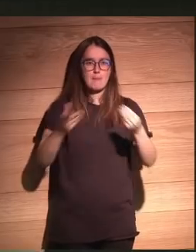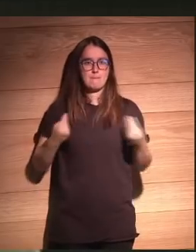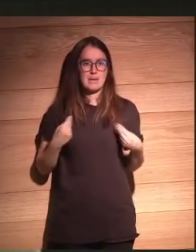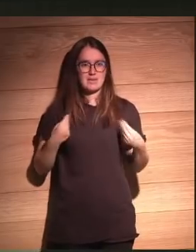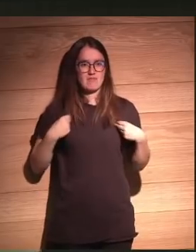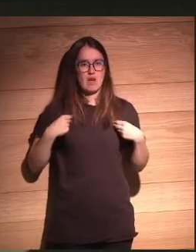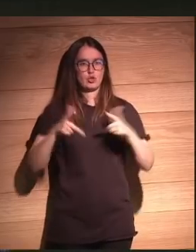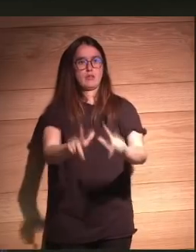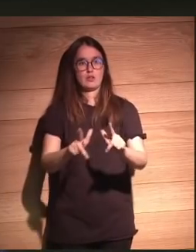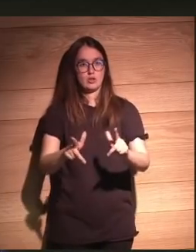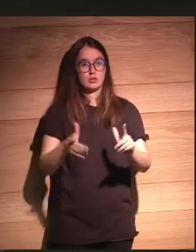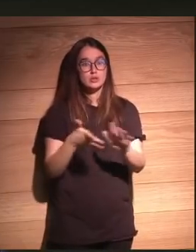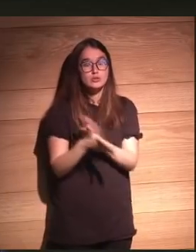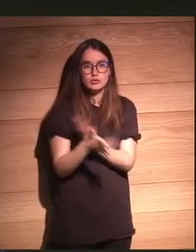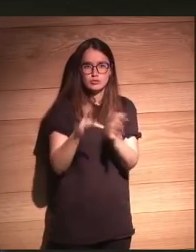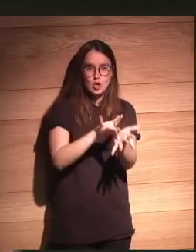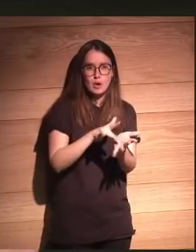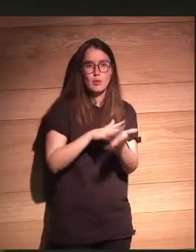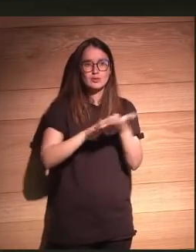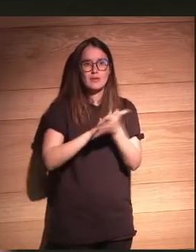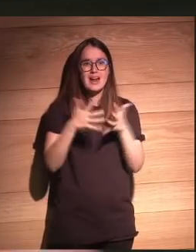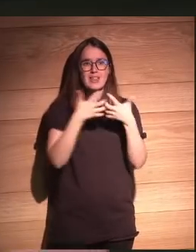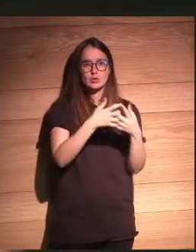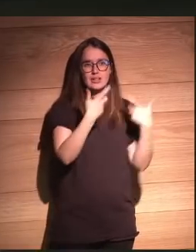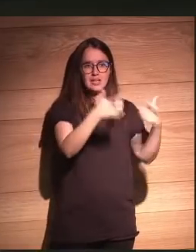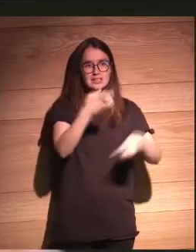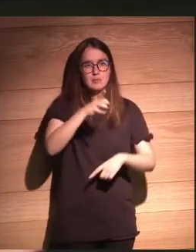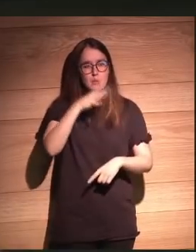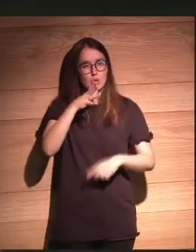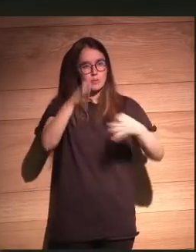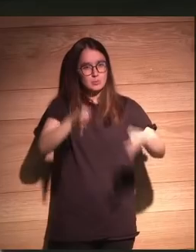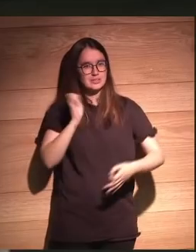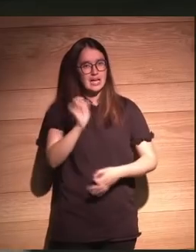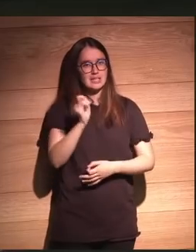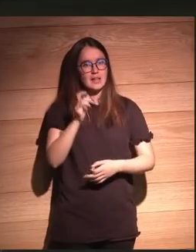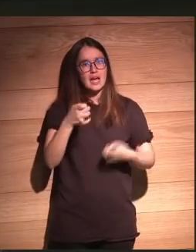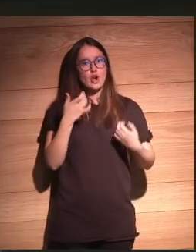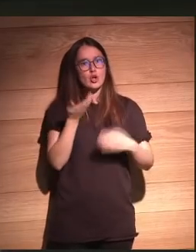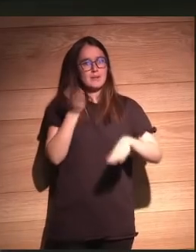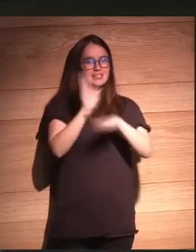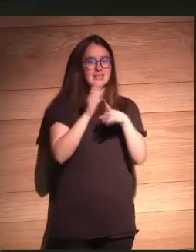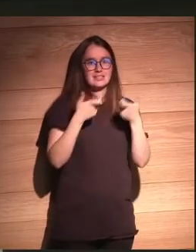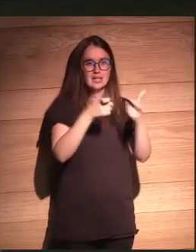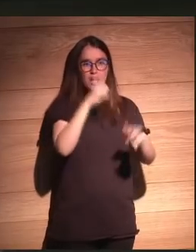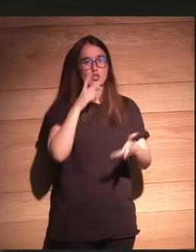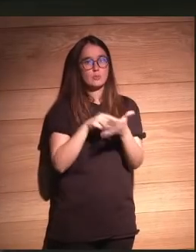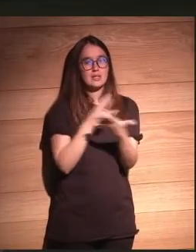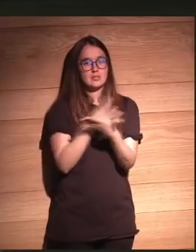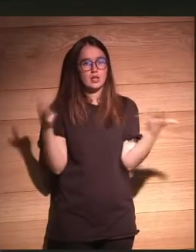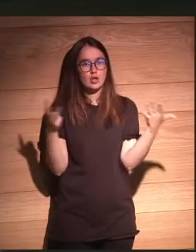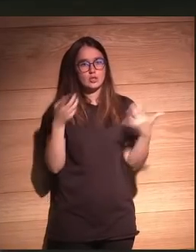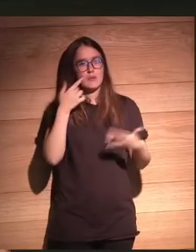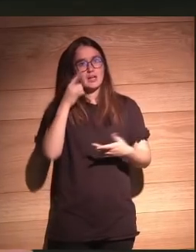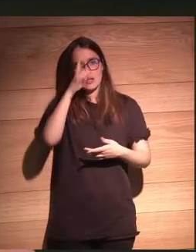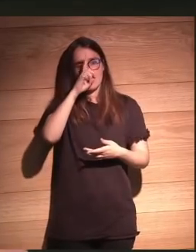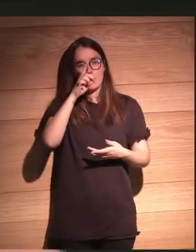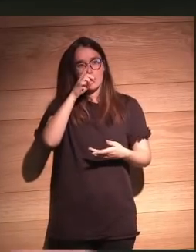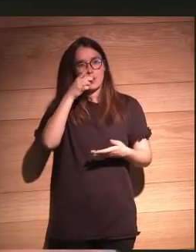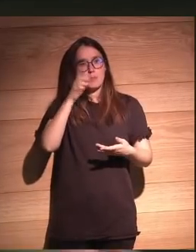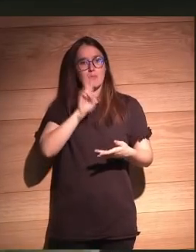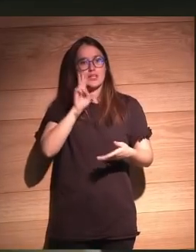está generando esa polarización. Y podemos hablar de lucha de clases también, porque vemos todo el rato a los representantes del sector a lo largo de 2018, habréis visto noticias